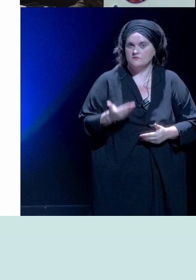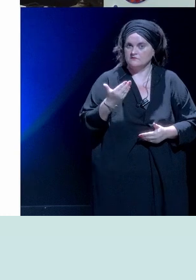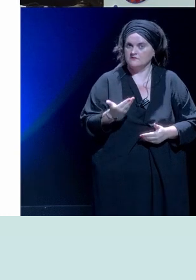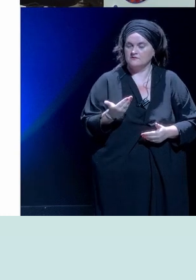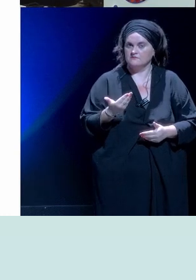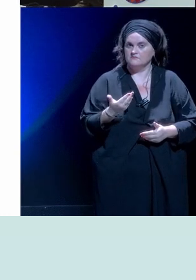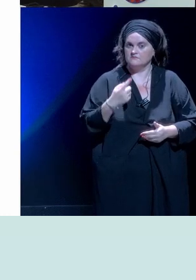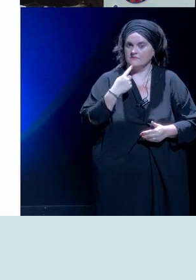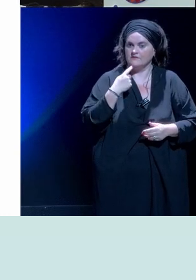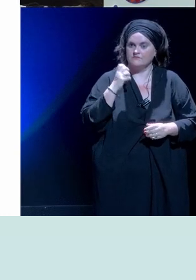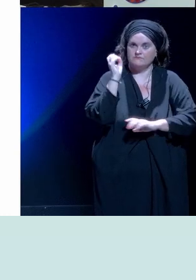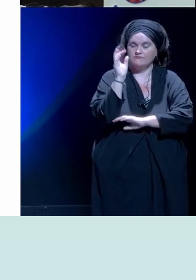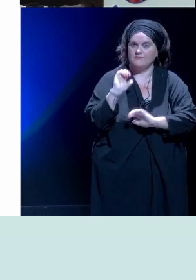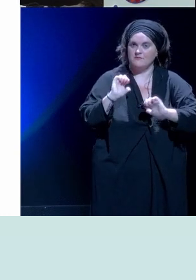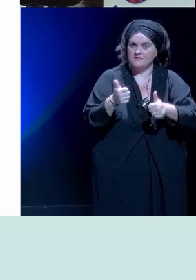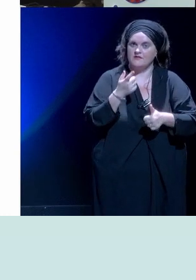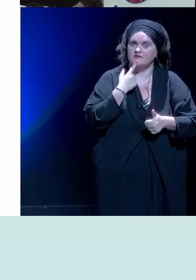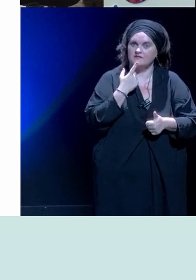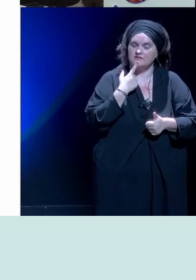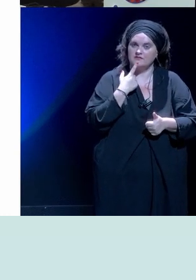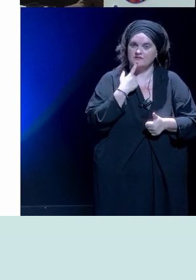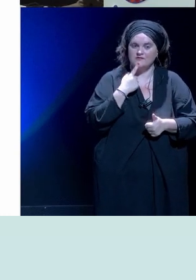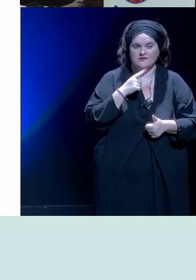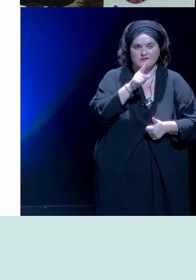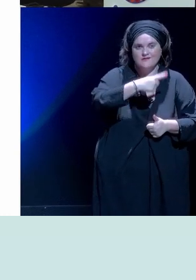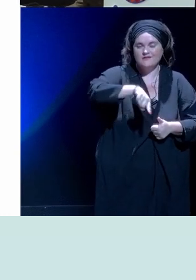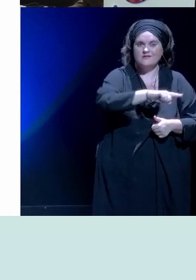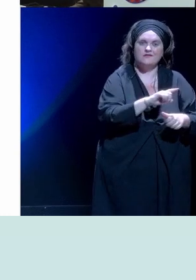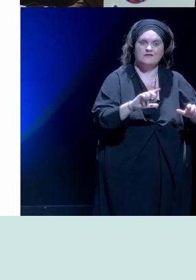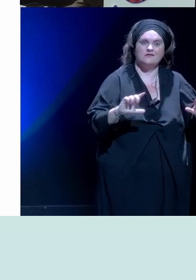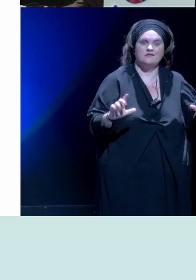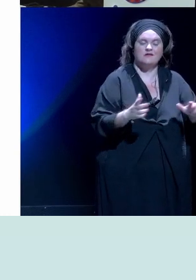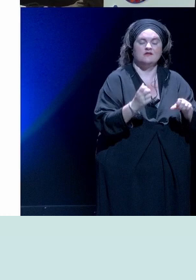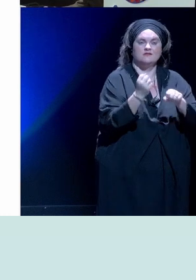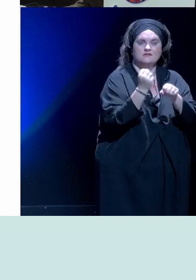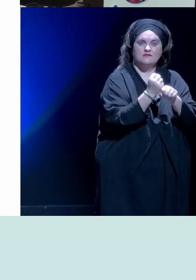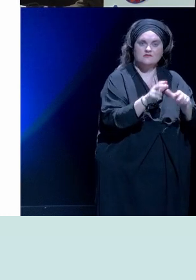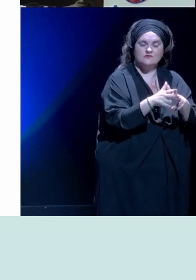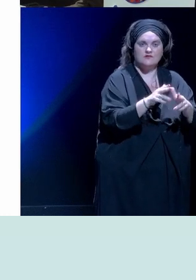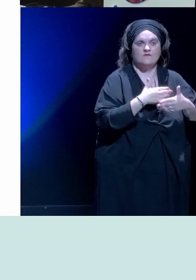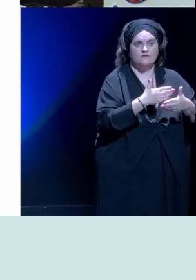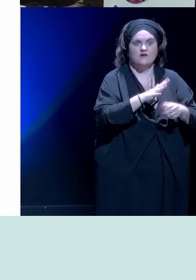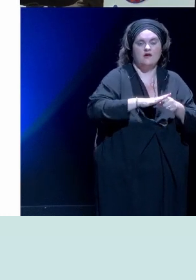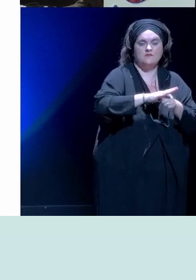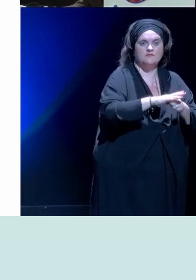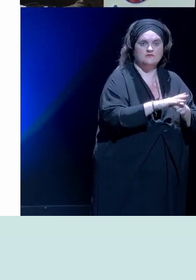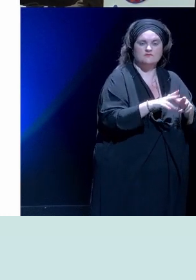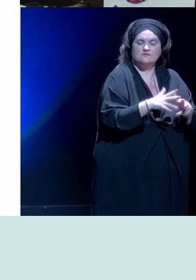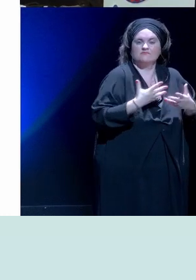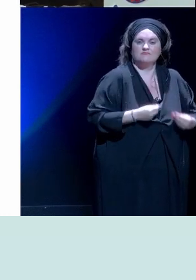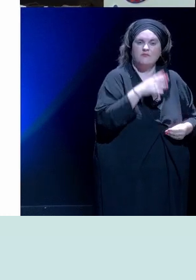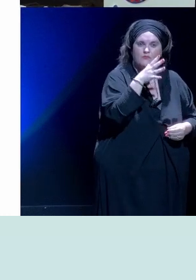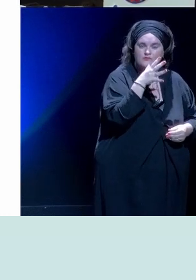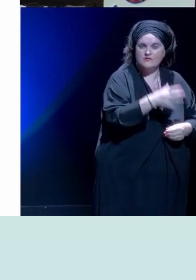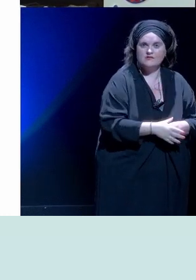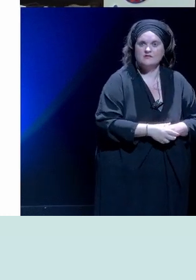intervención intentando comprender las fuentes del malestar de los trabajadores sociales y de los voluntarios del ámbito social. Creo